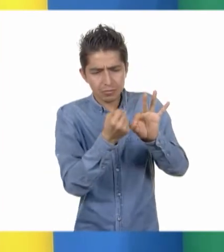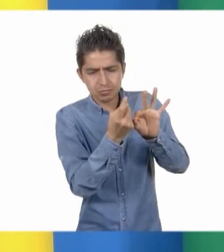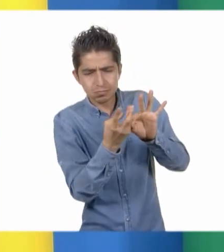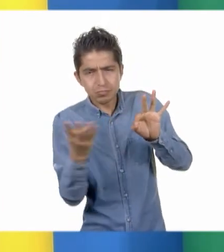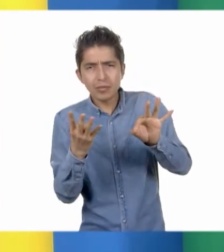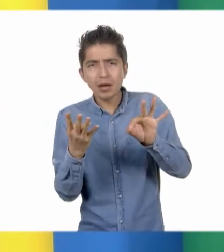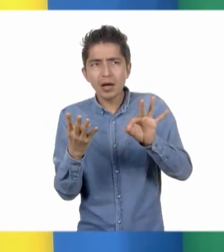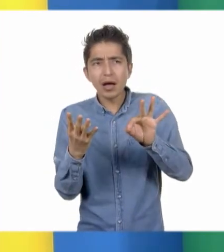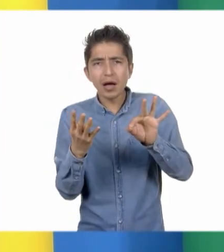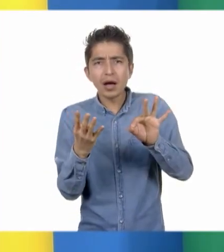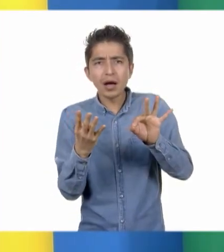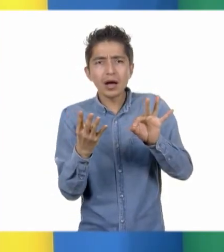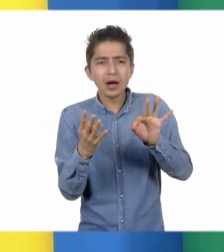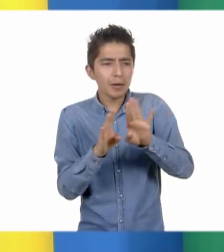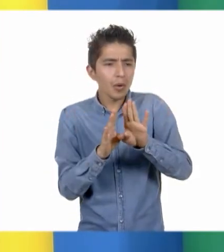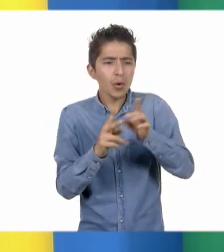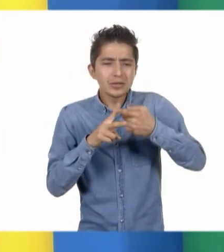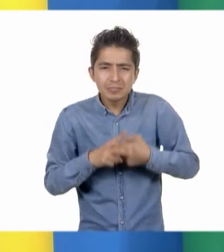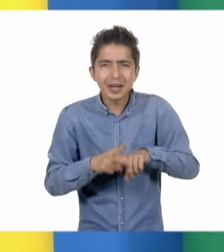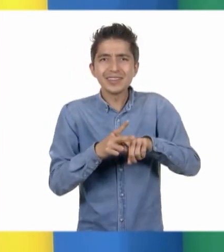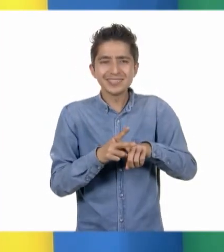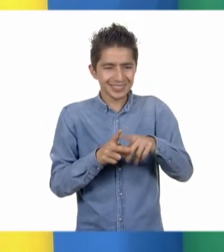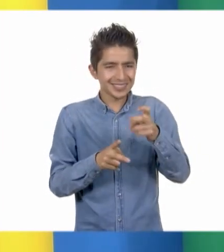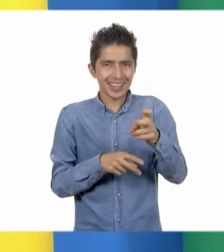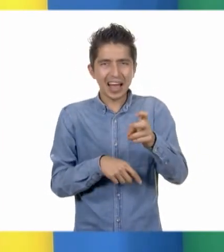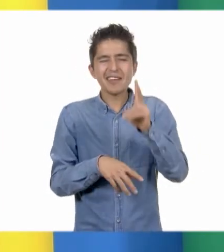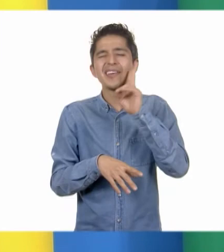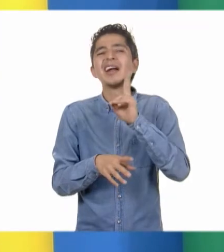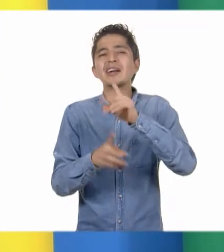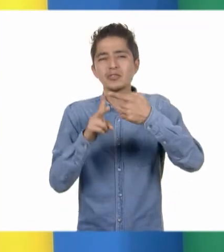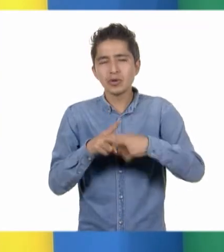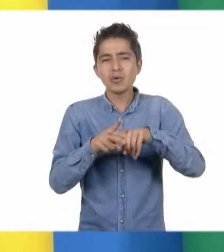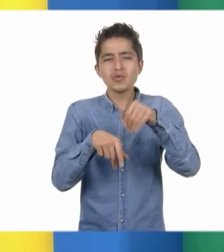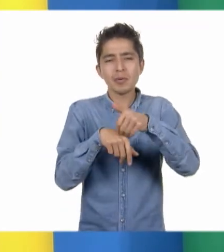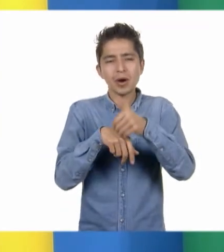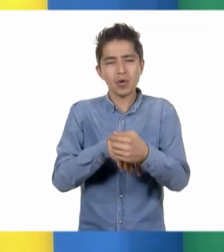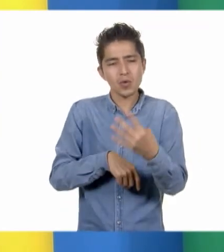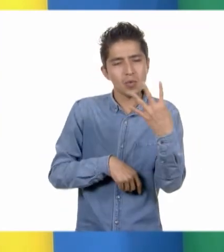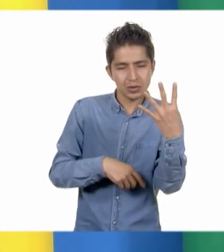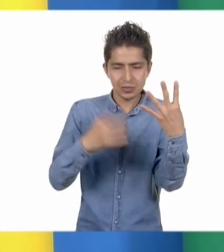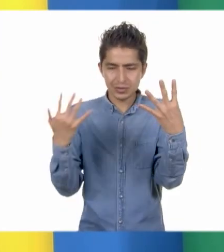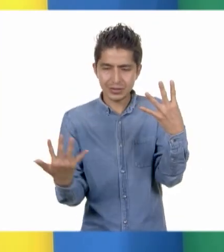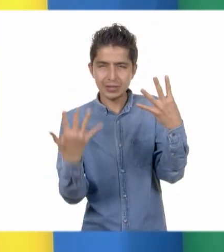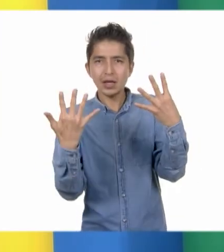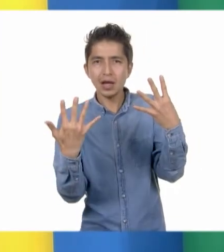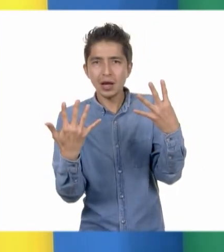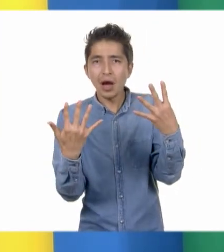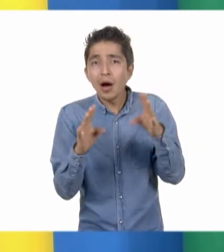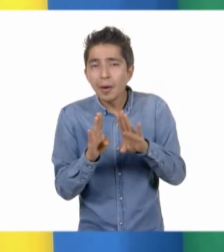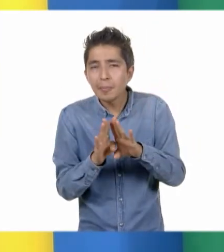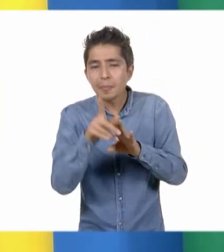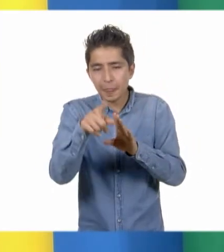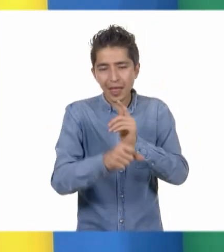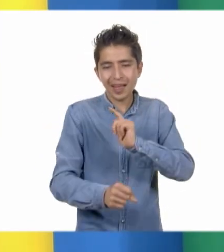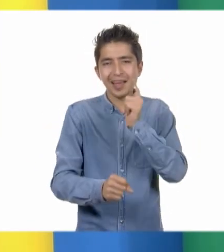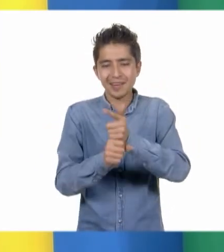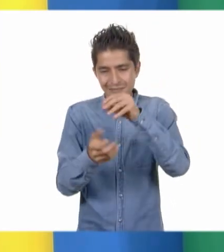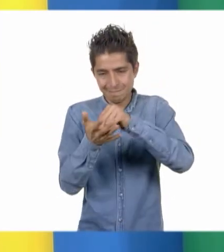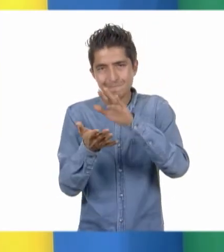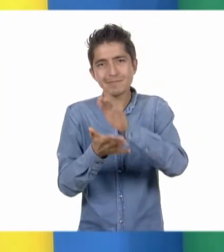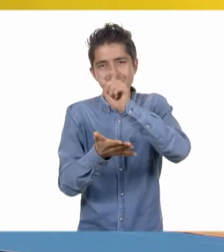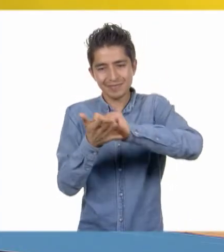al principio de la lección. Empecemos con los números entre el 4 y 5 y registren su descubrimiento en su